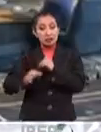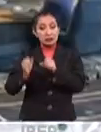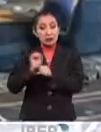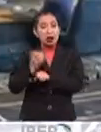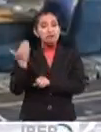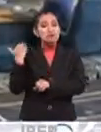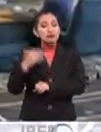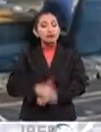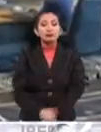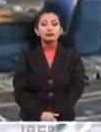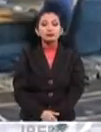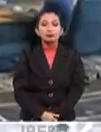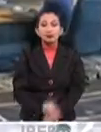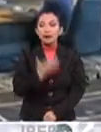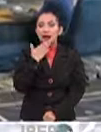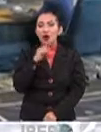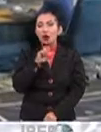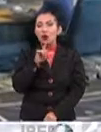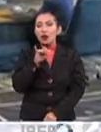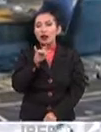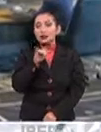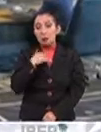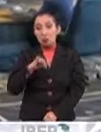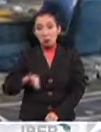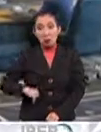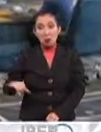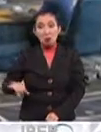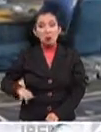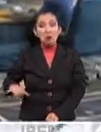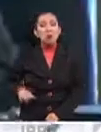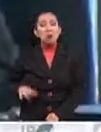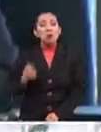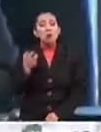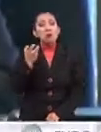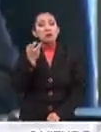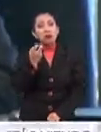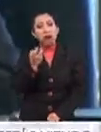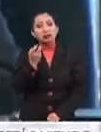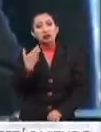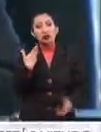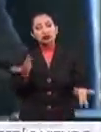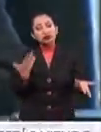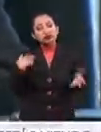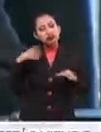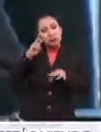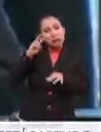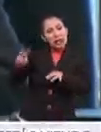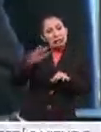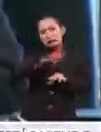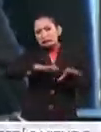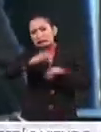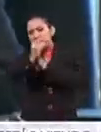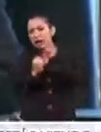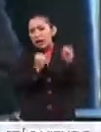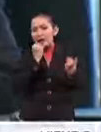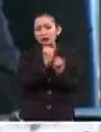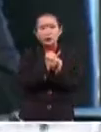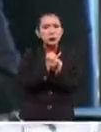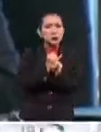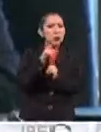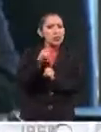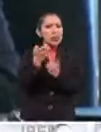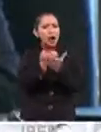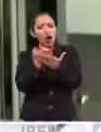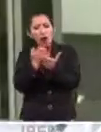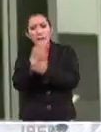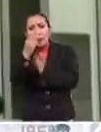semana pasado. Muy bien, Ulises Granados, pues interesante estos movimientos en el tablero internacional, en el tablero de